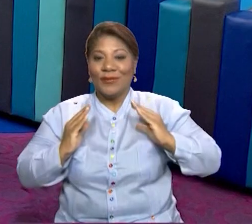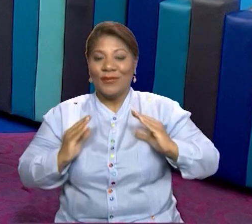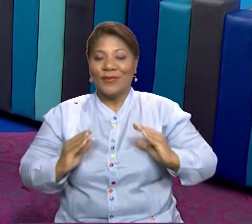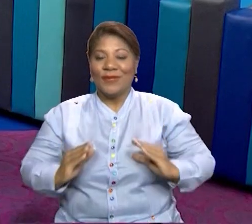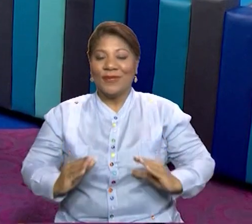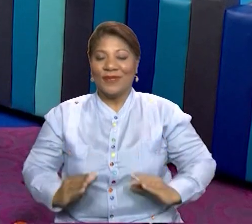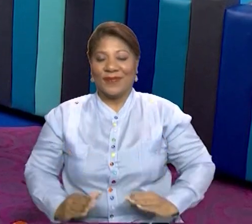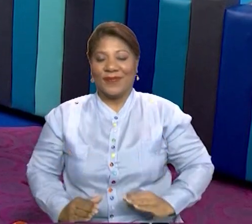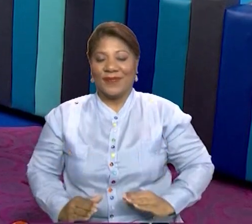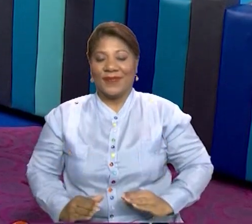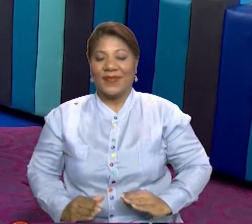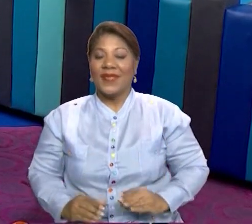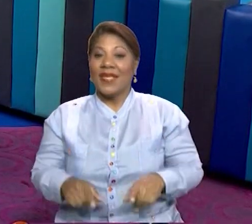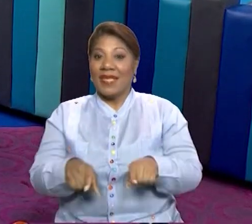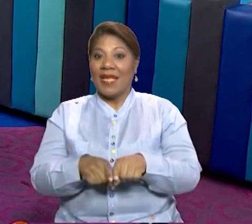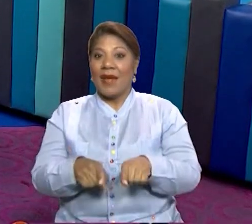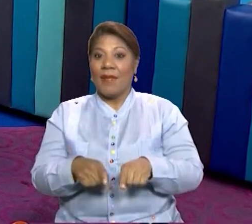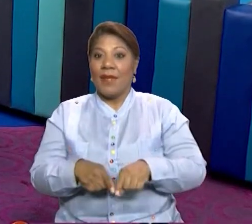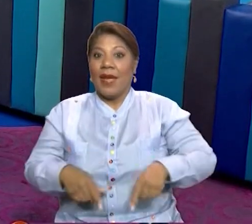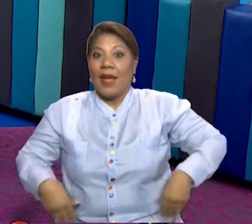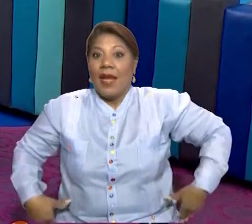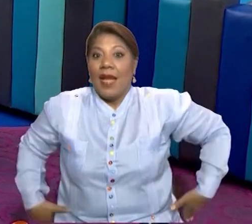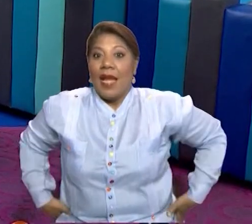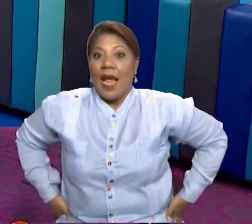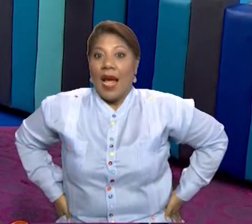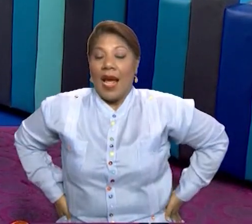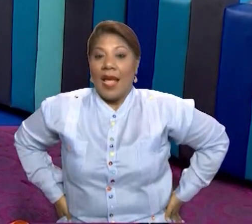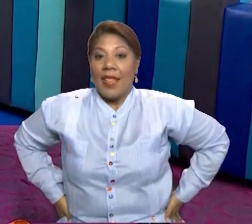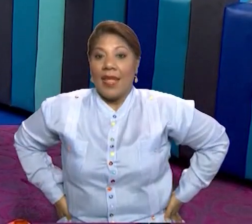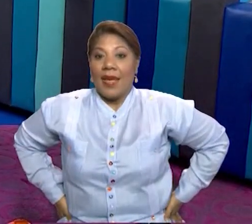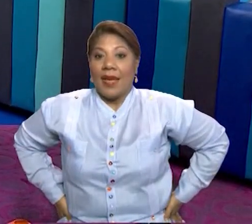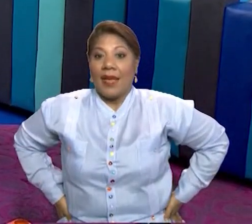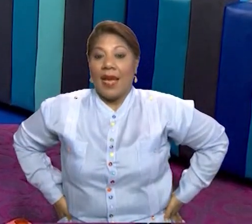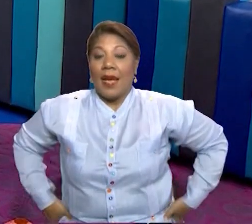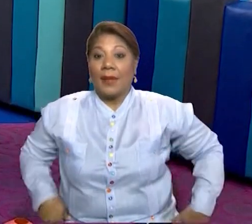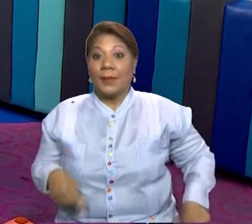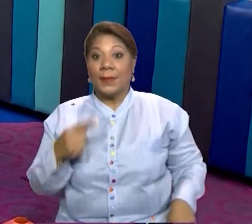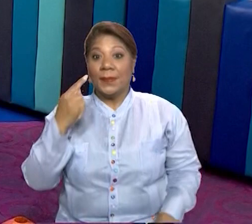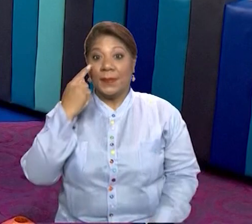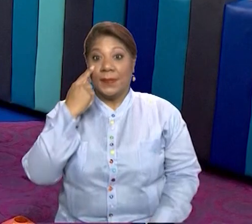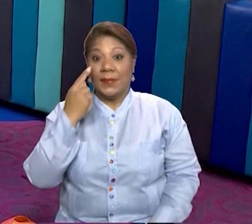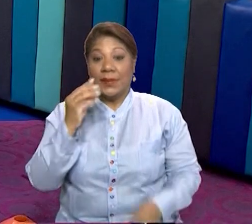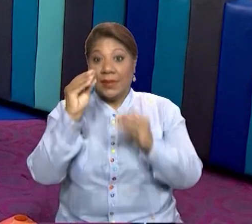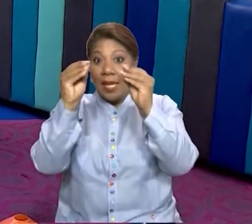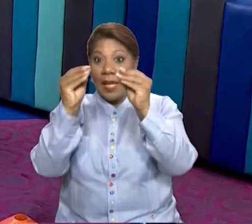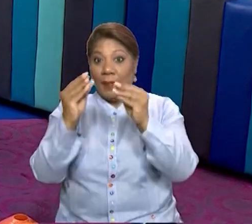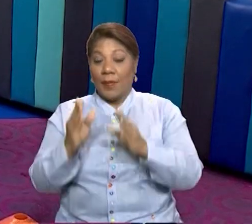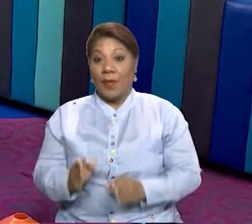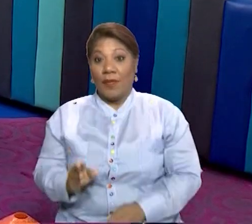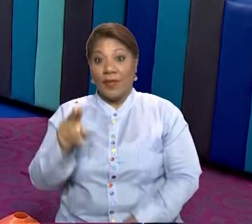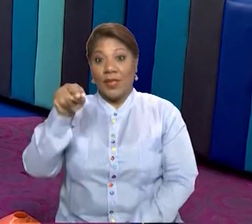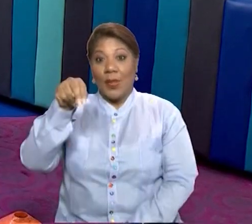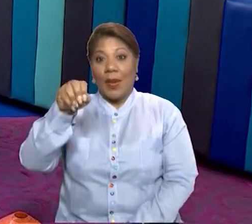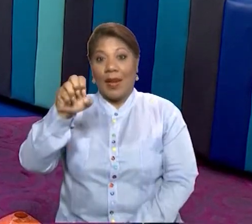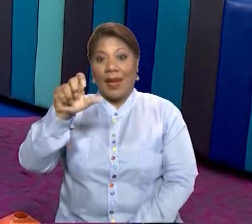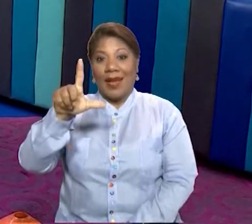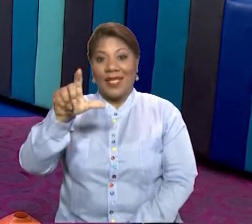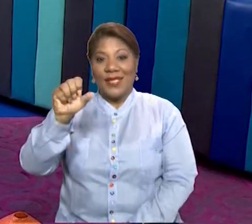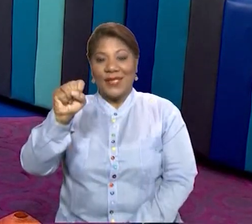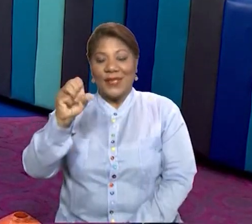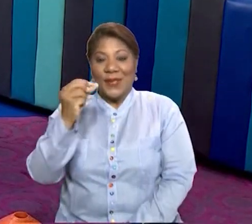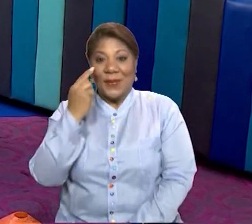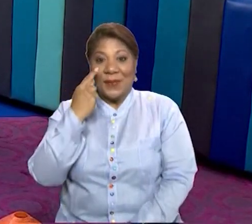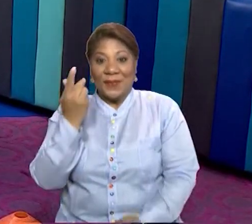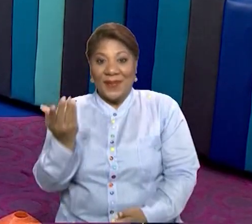trabajar parte de la cadera, levantando nuestra pierna y tocando nuestras manos debajo de la rodilla, en esta forma,